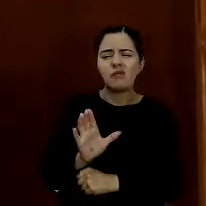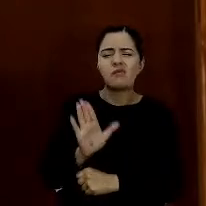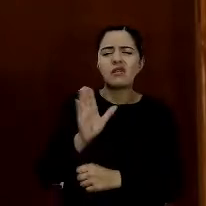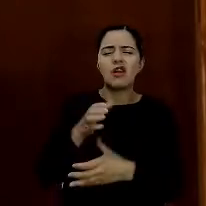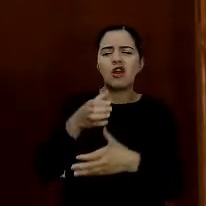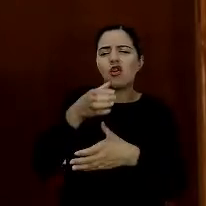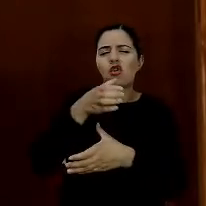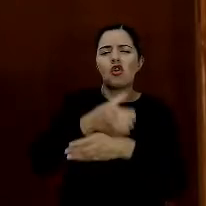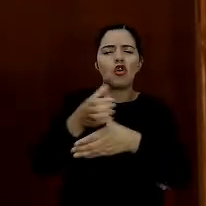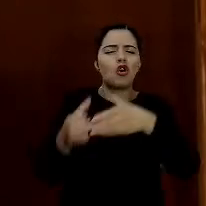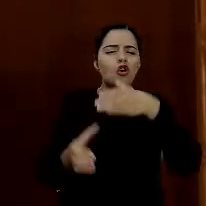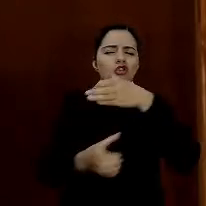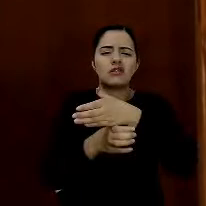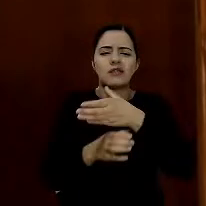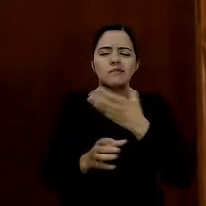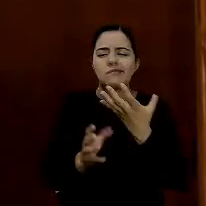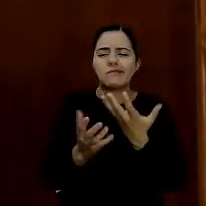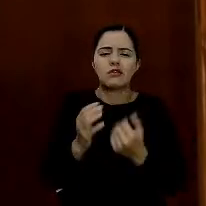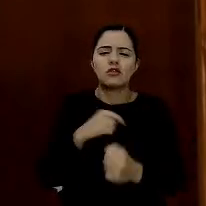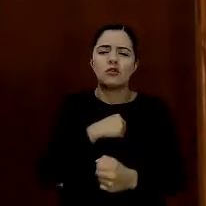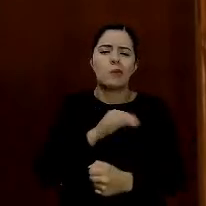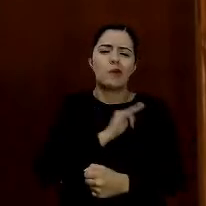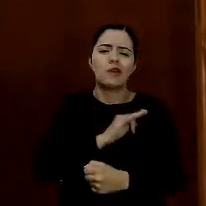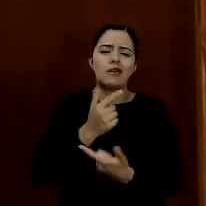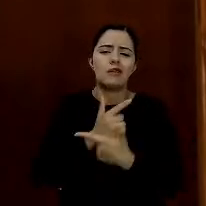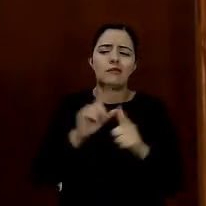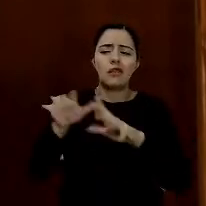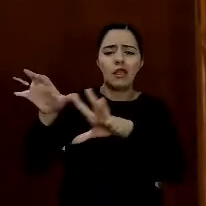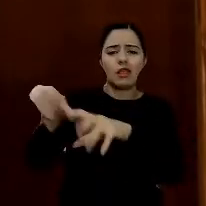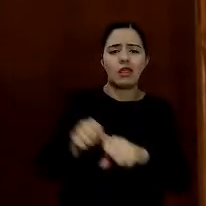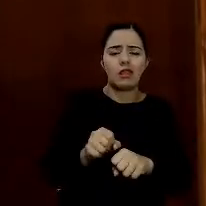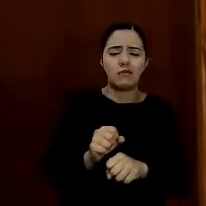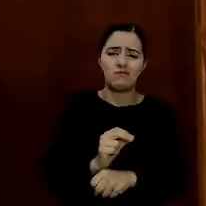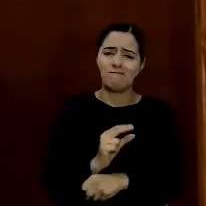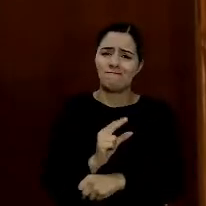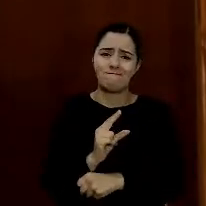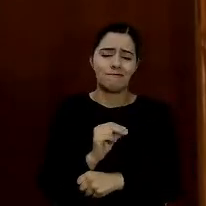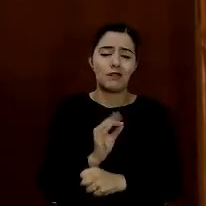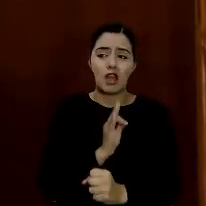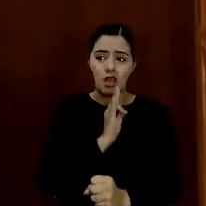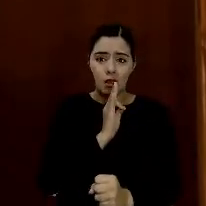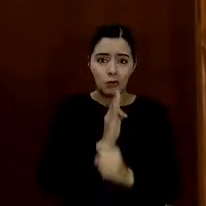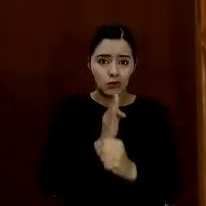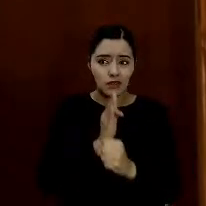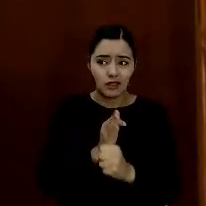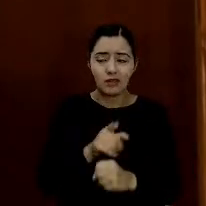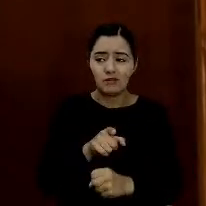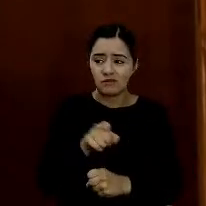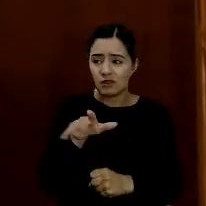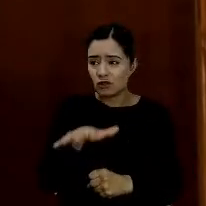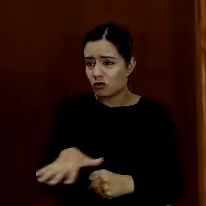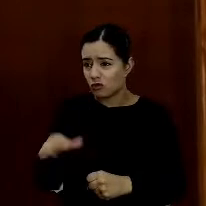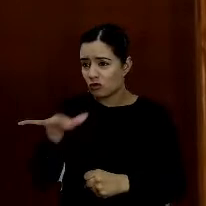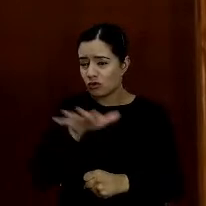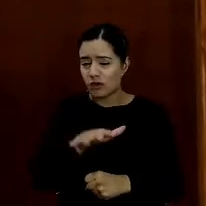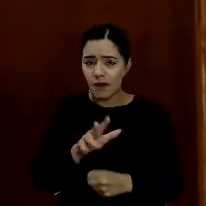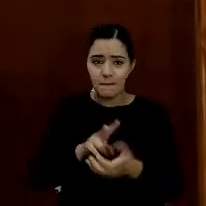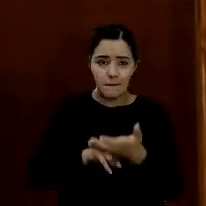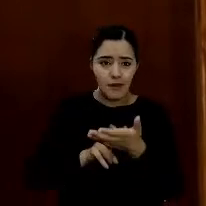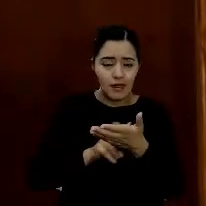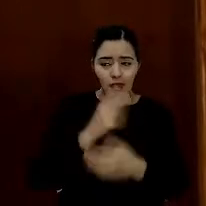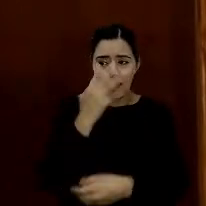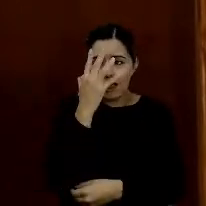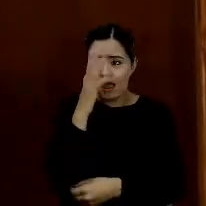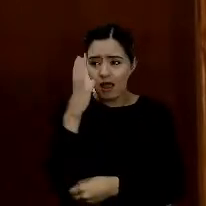sistema, desafortunadamente la naturaleza es explotada